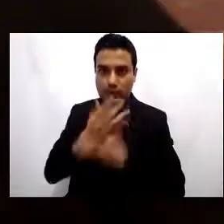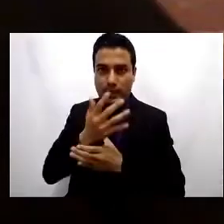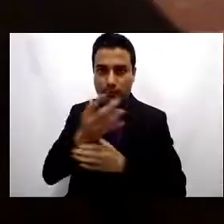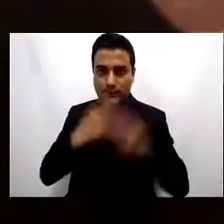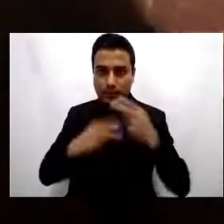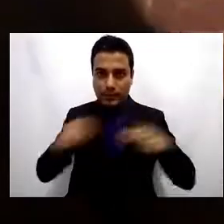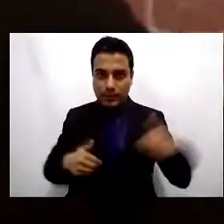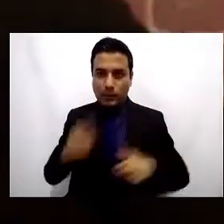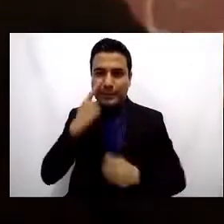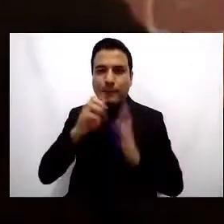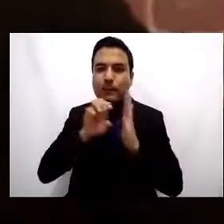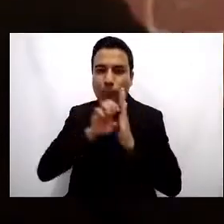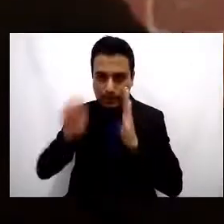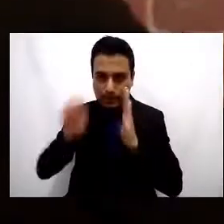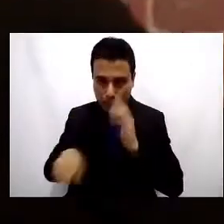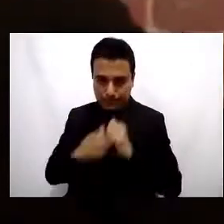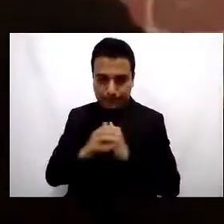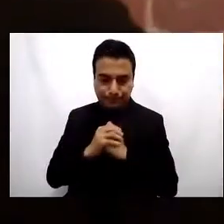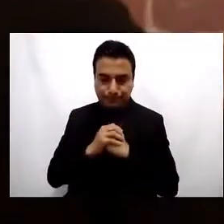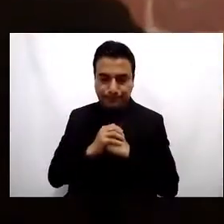Para dar el ejemplo,